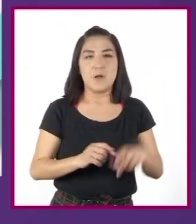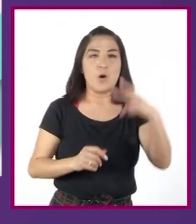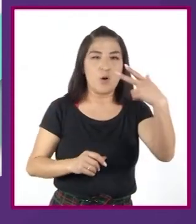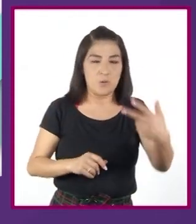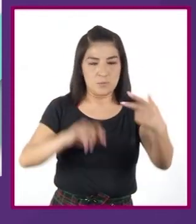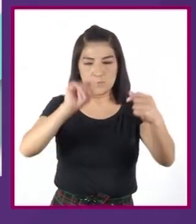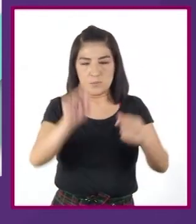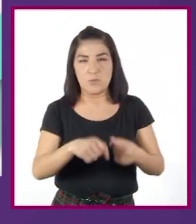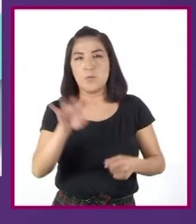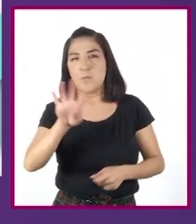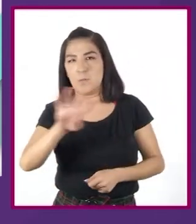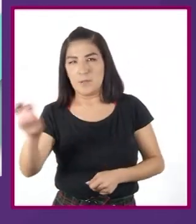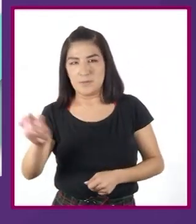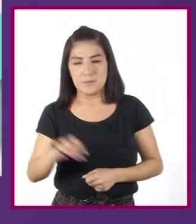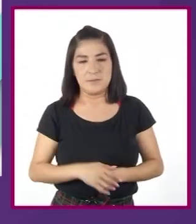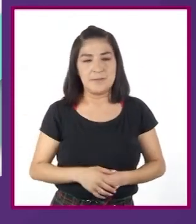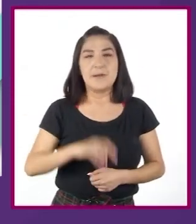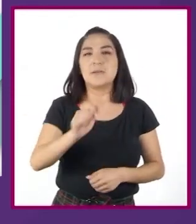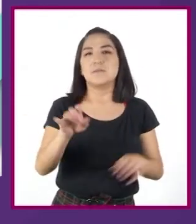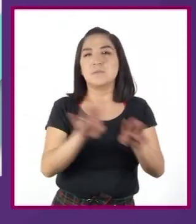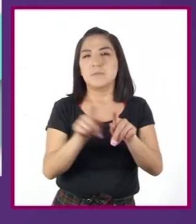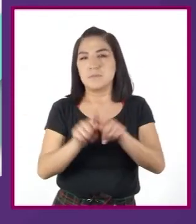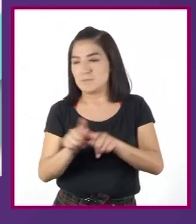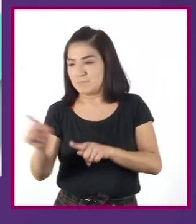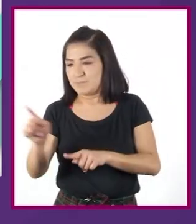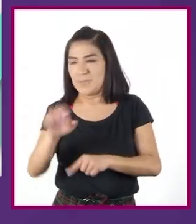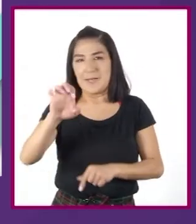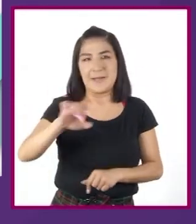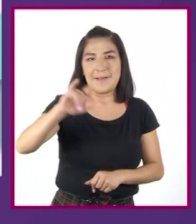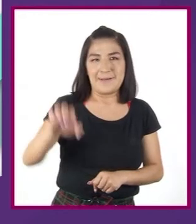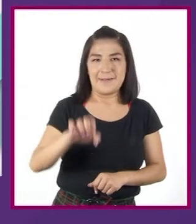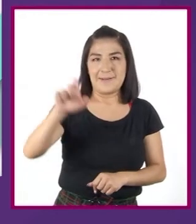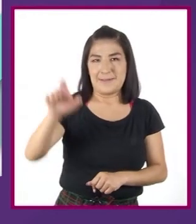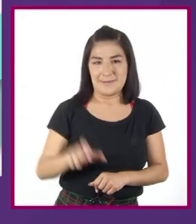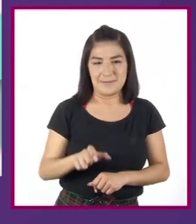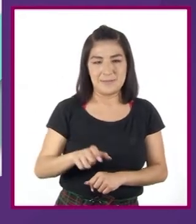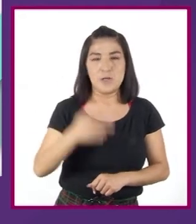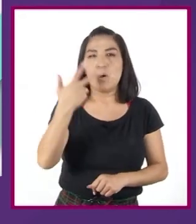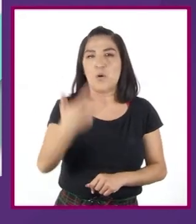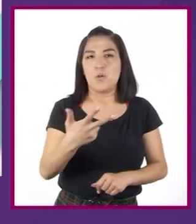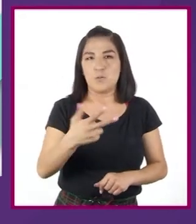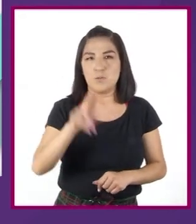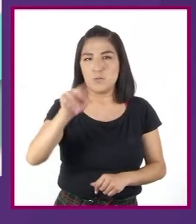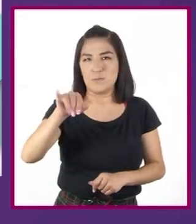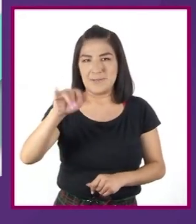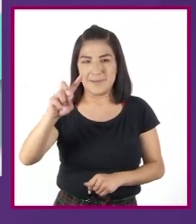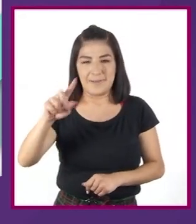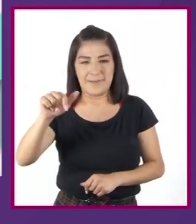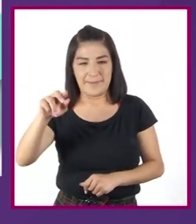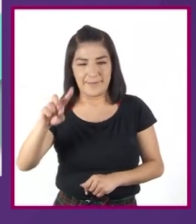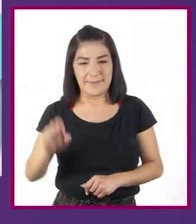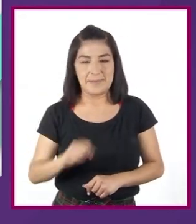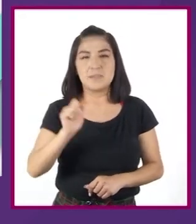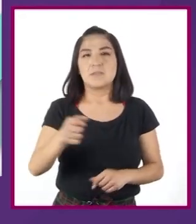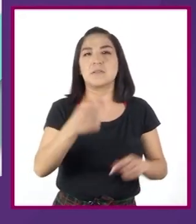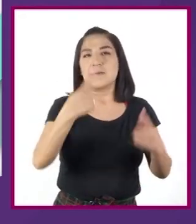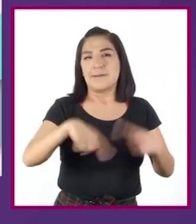8,400, indicando que nos desplazaremos en el eje X 8 unidades y para el eje Y